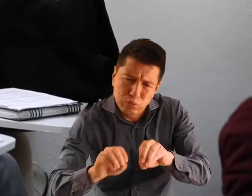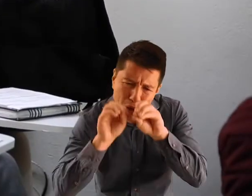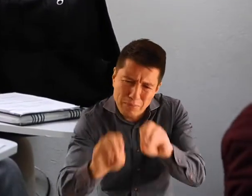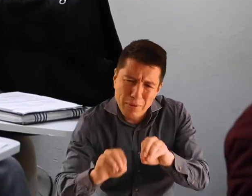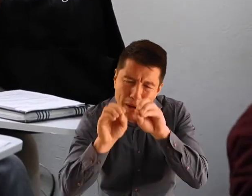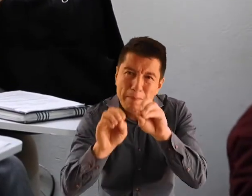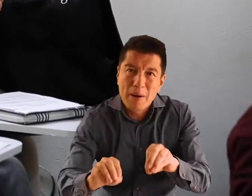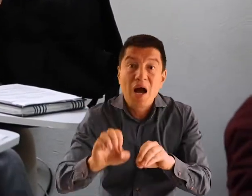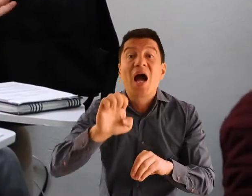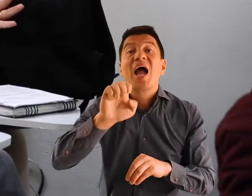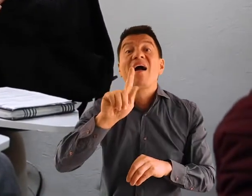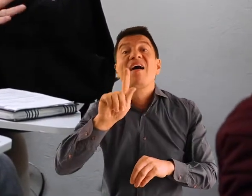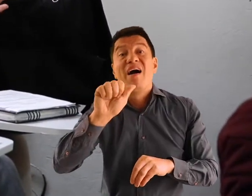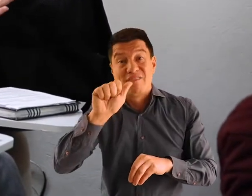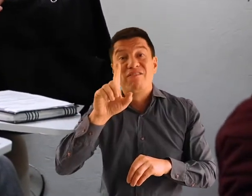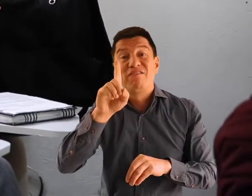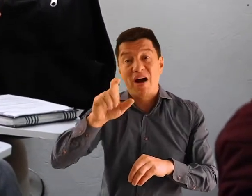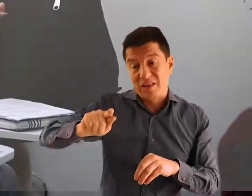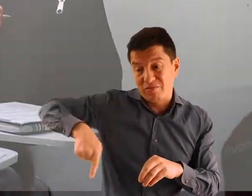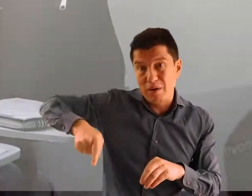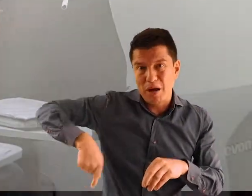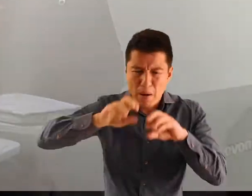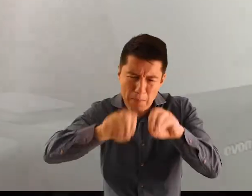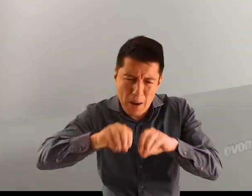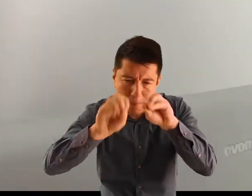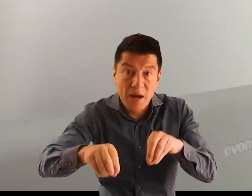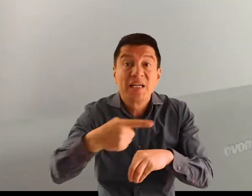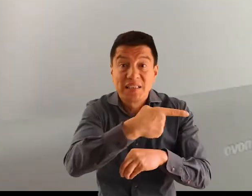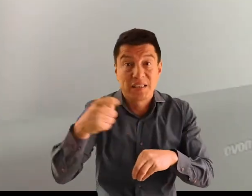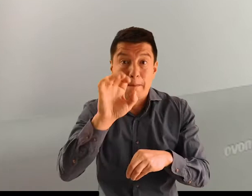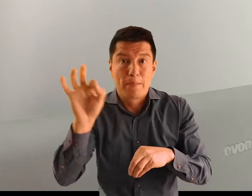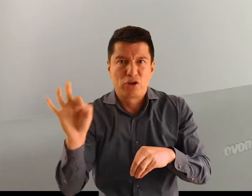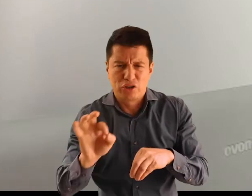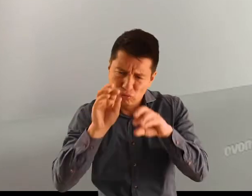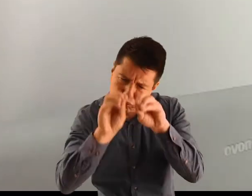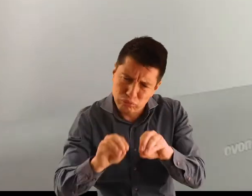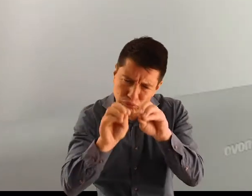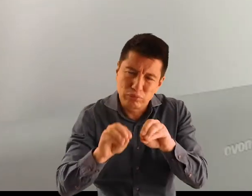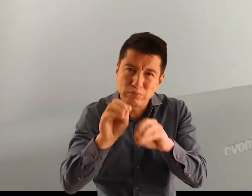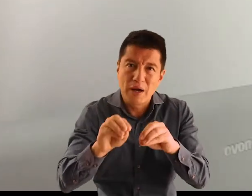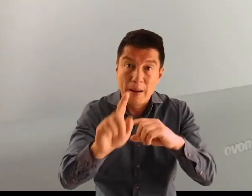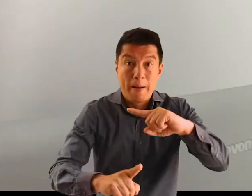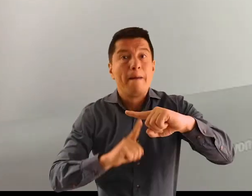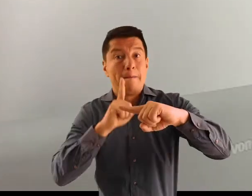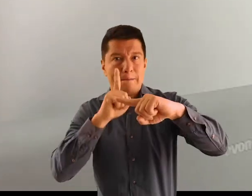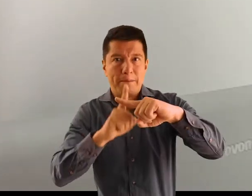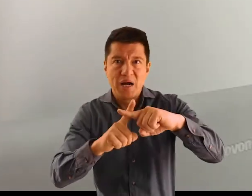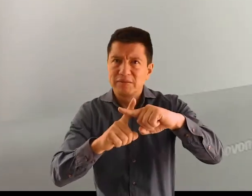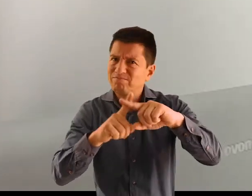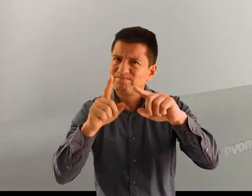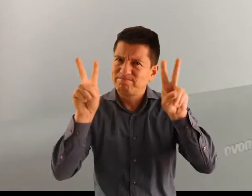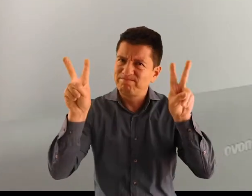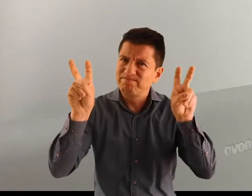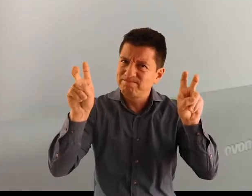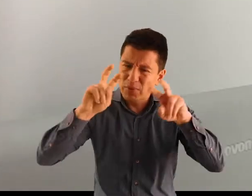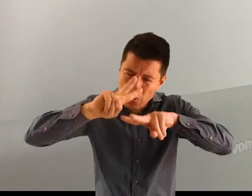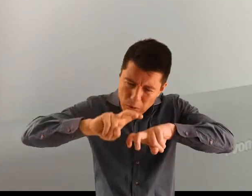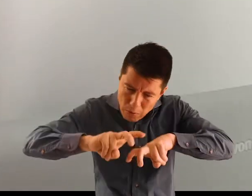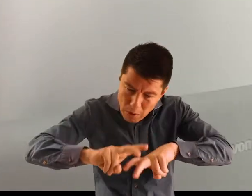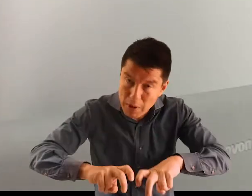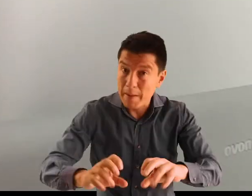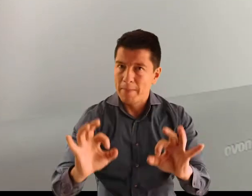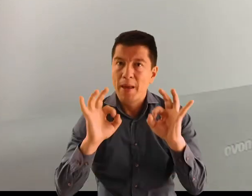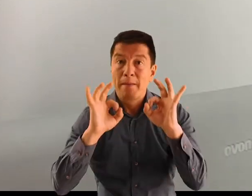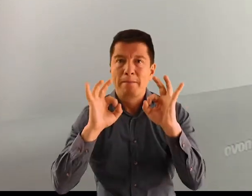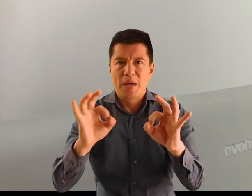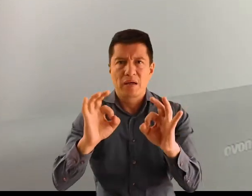una capacitación del 100%. También se resalta la parte investigativa y de proyección social,